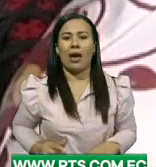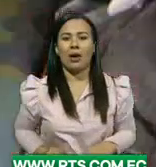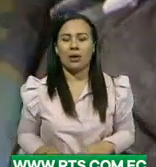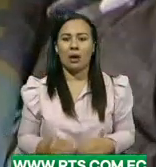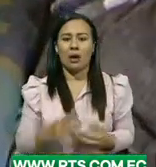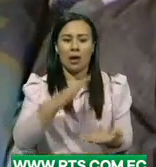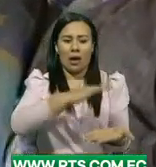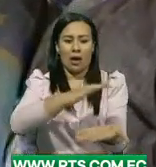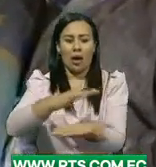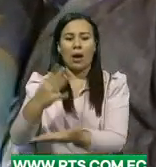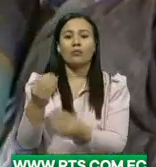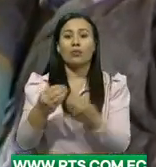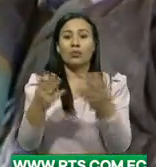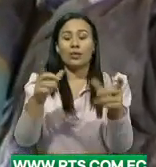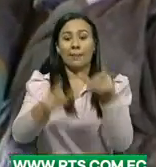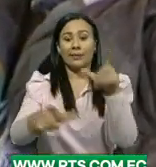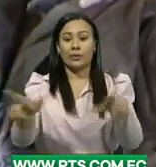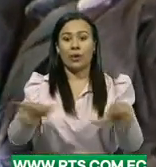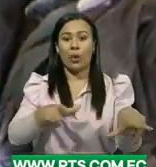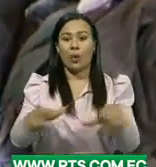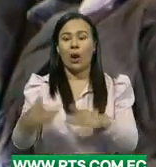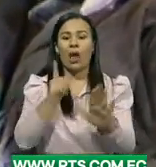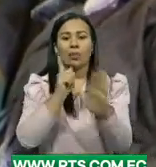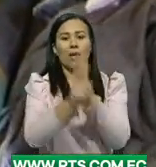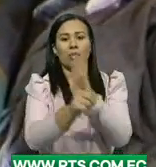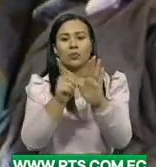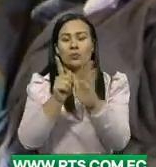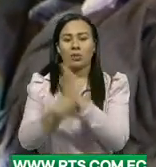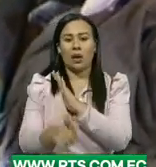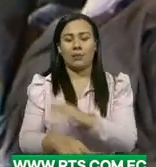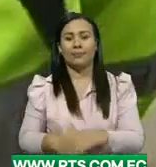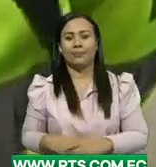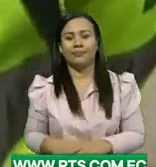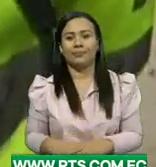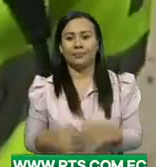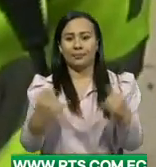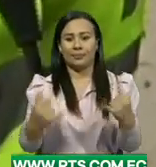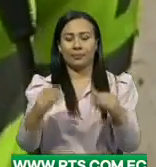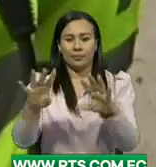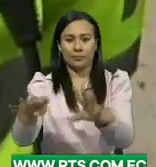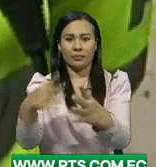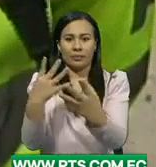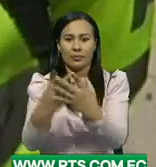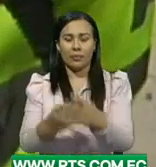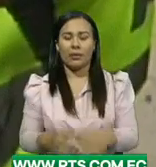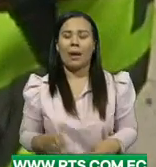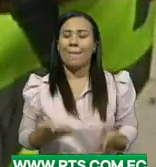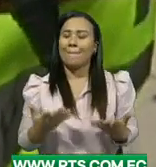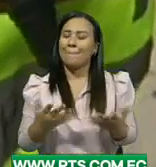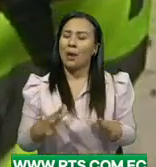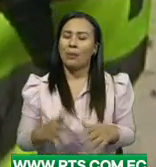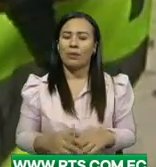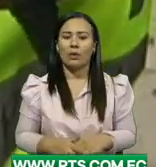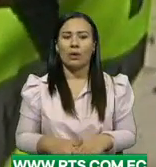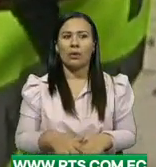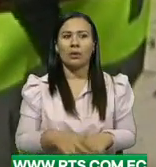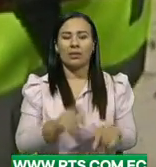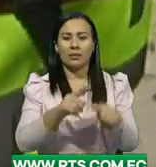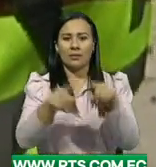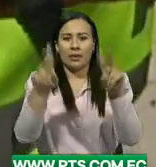de personas del sector denunciaron el hecho. Ha procedido al decomiso de un aproximado de medio